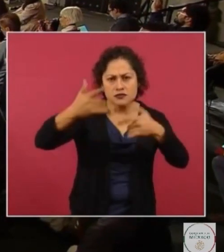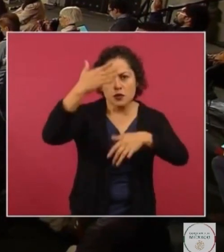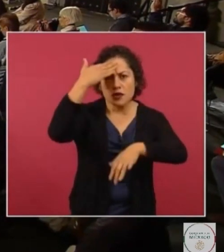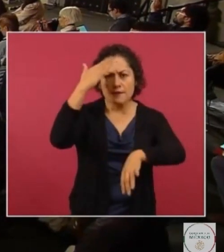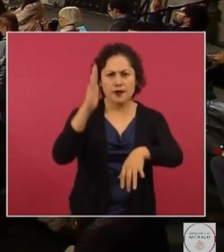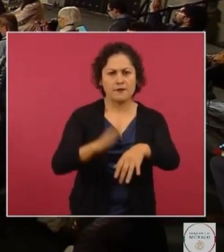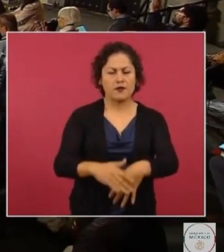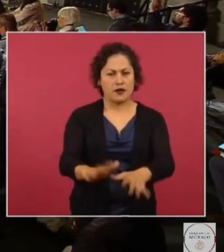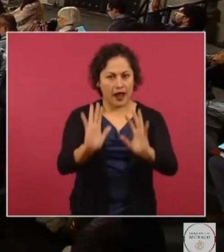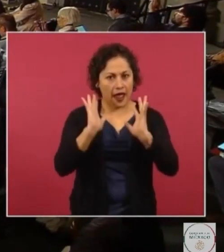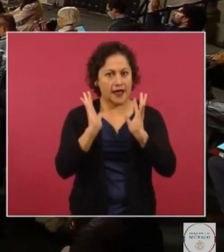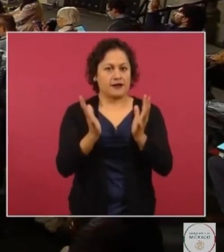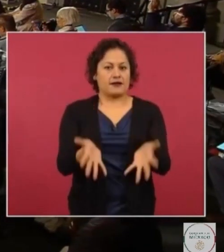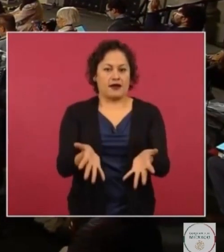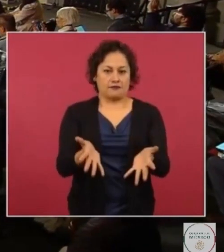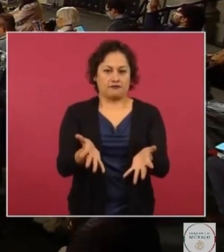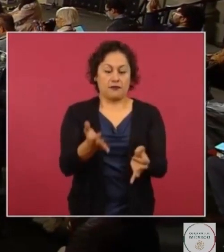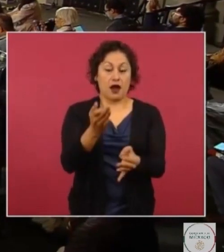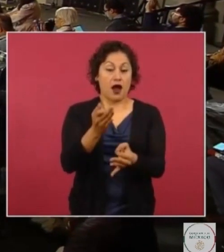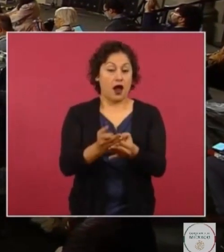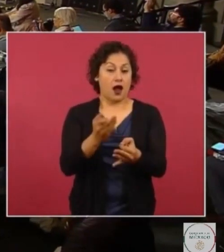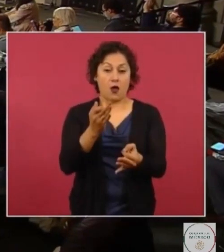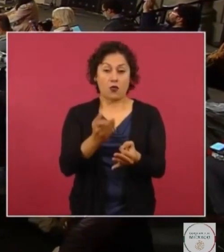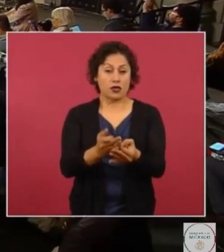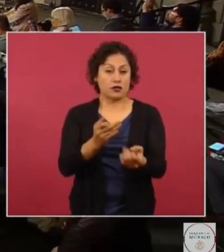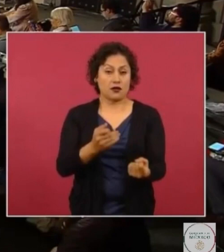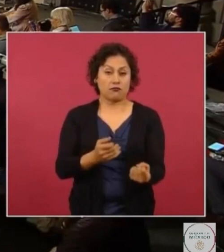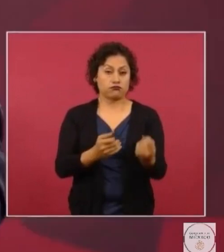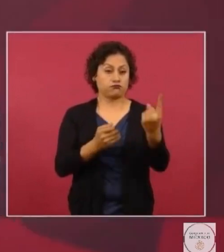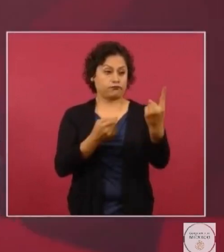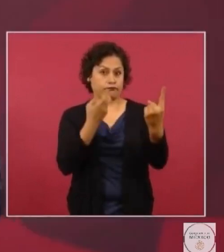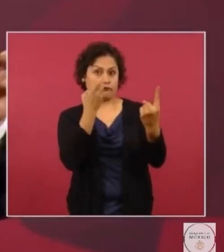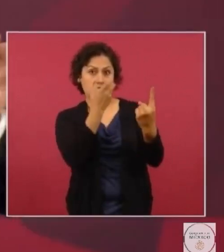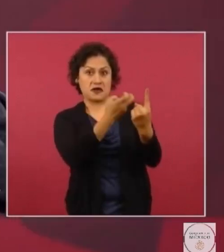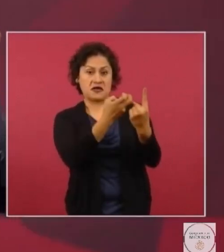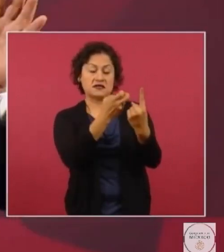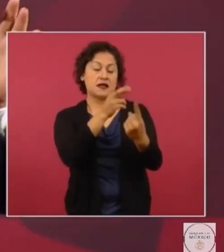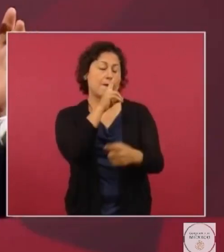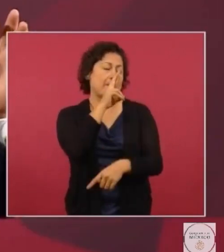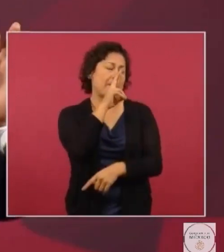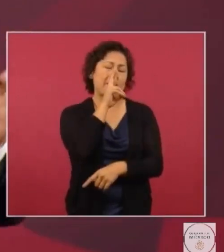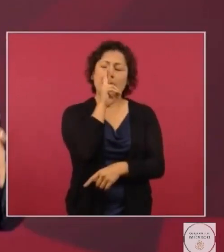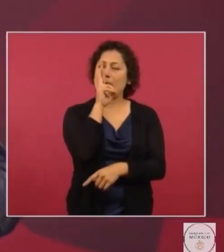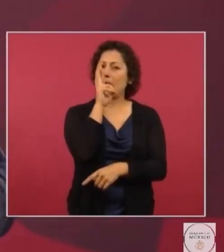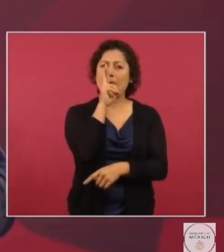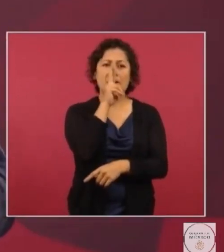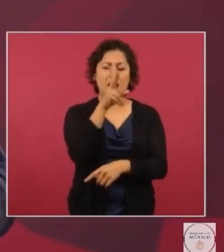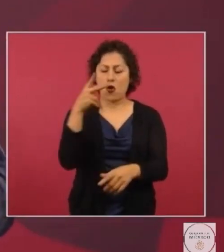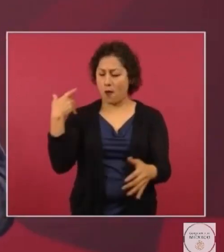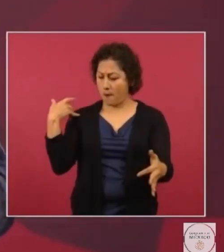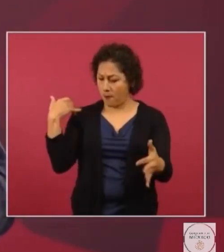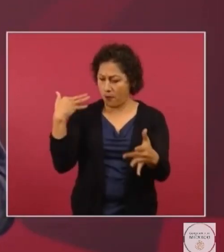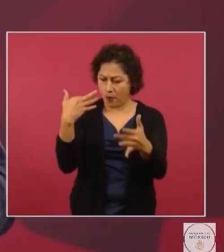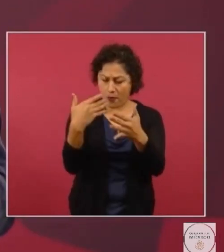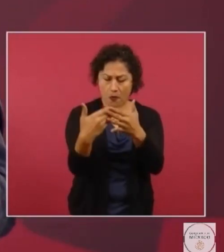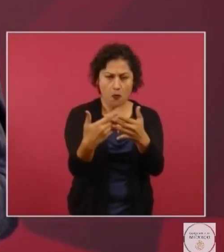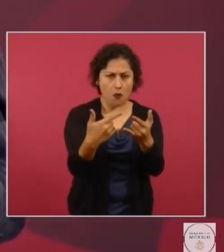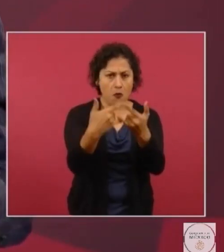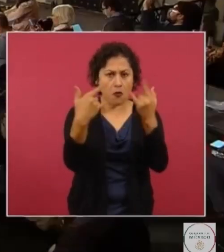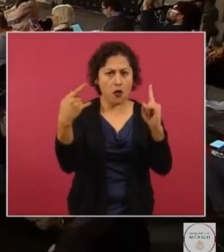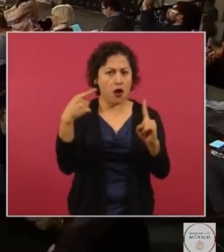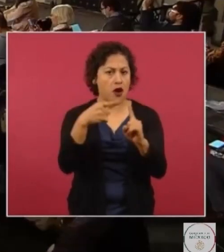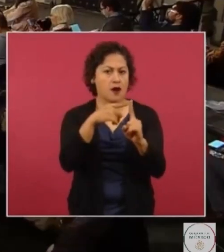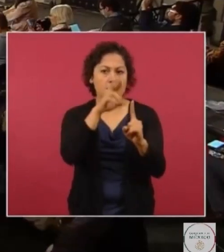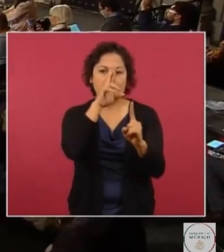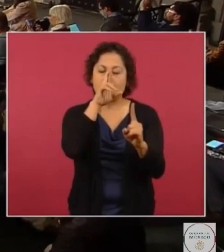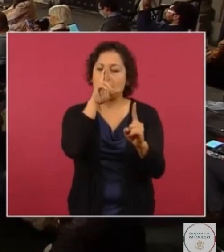Hasta ahora el mejor beisbolista mexicano de todos los tiempos. Un indígena